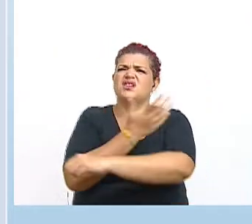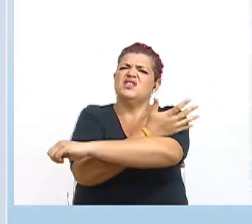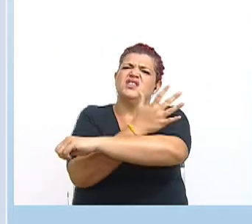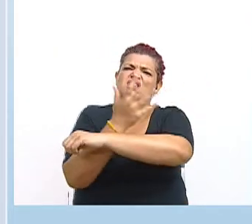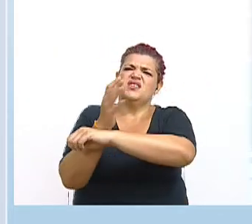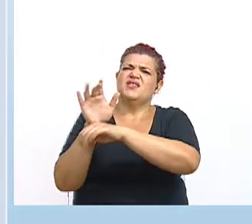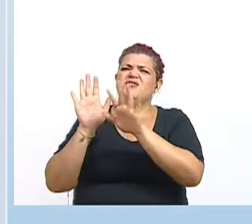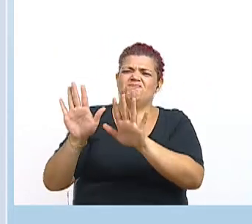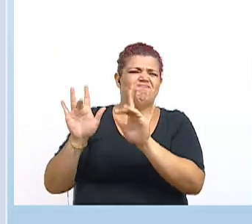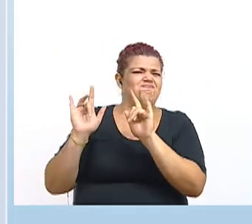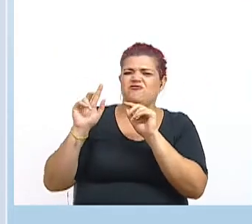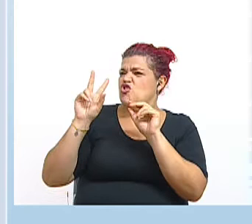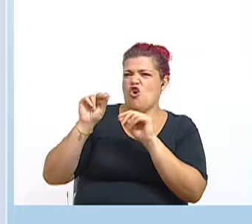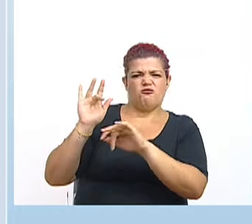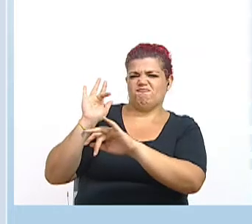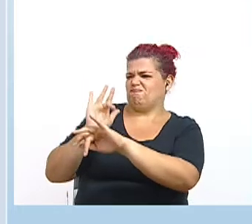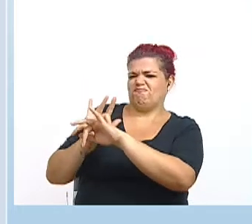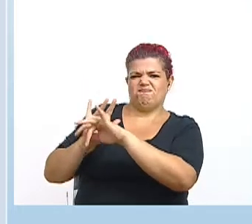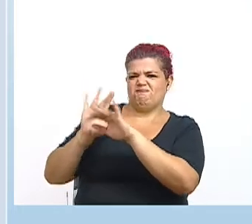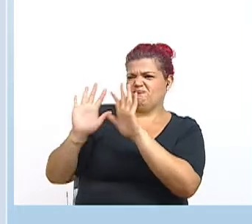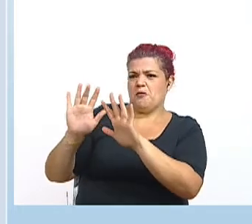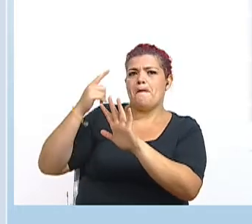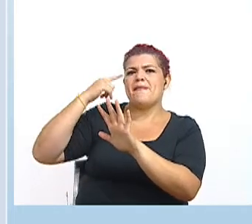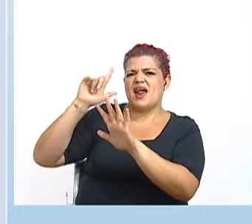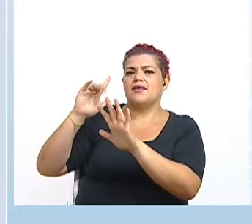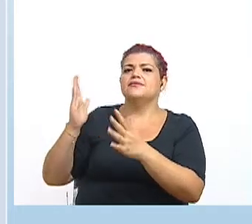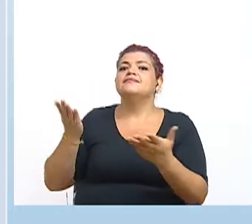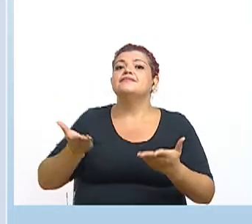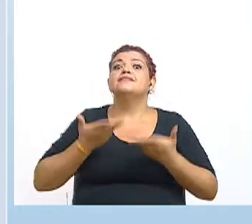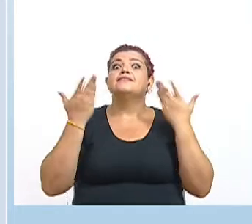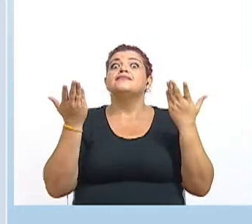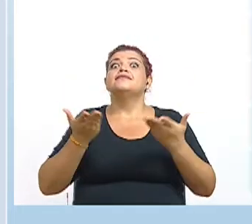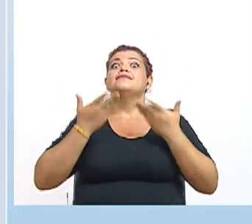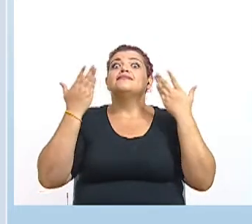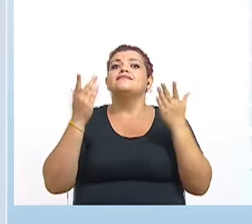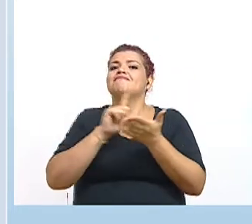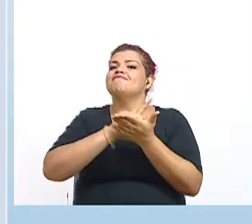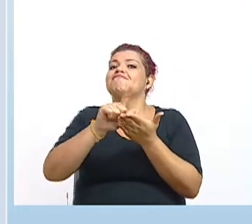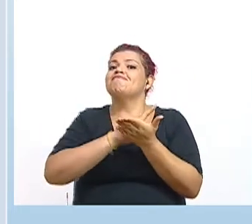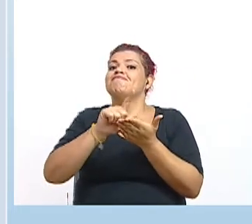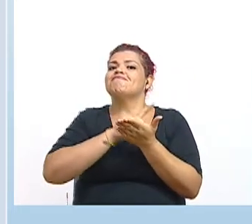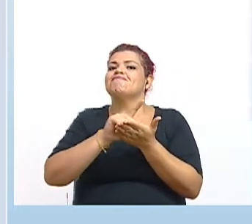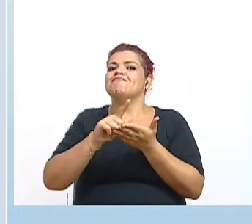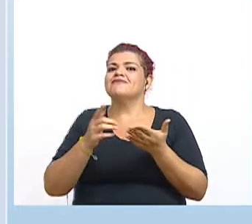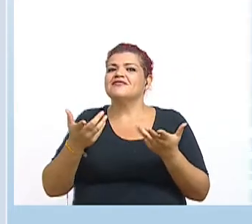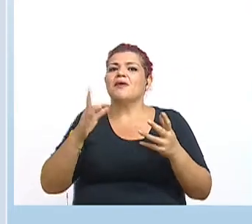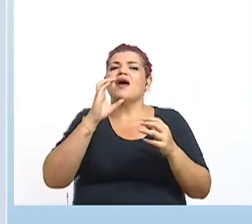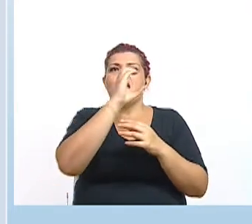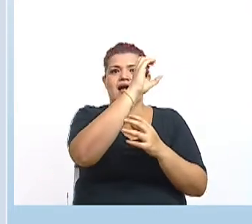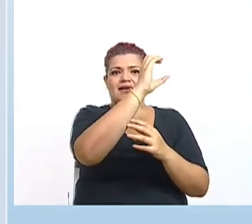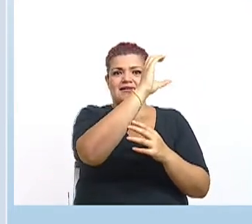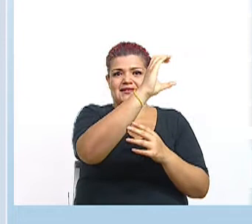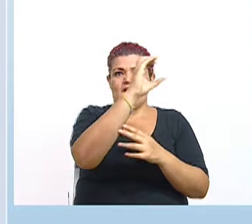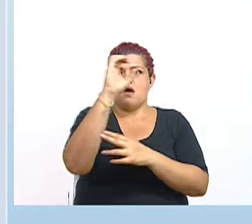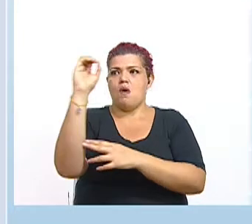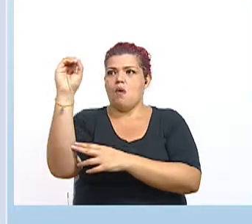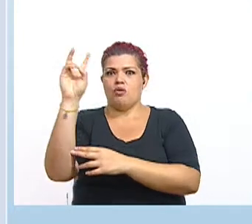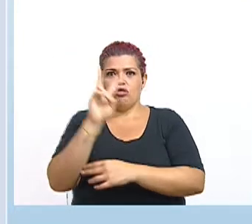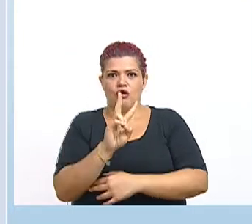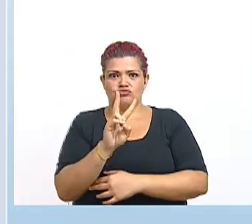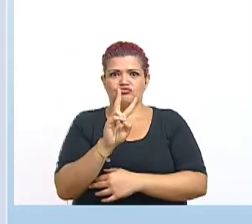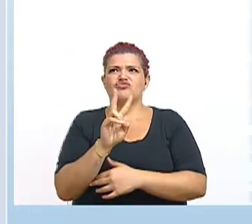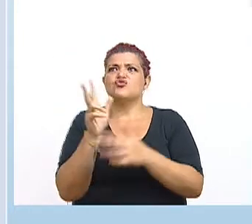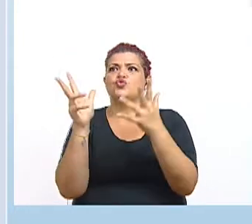manera inalterada para la producción de oxígeno, para la absorción de dióxido de carbono. Esto es